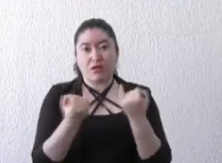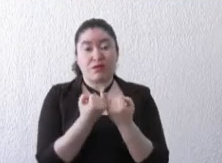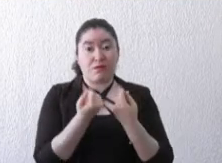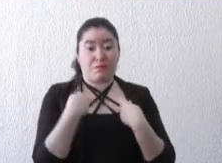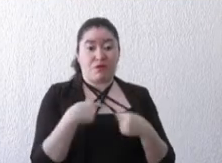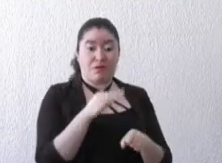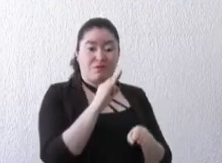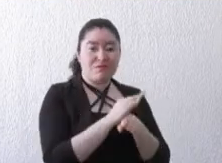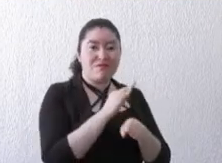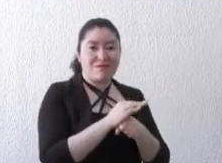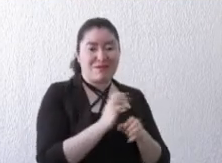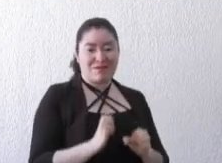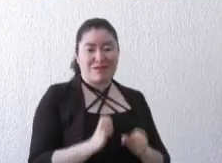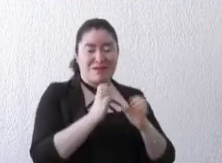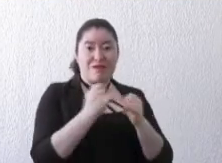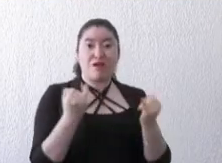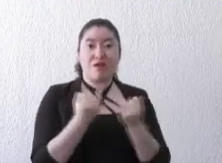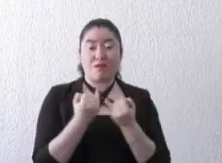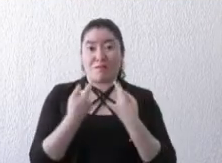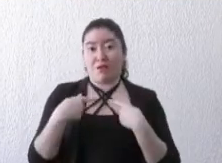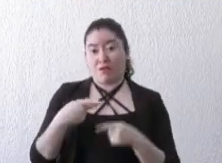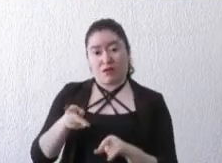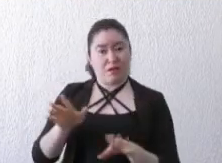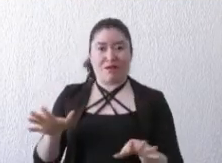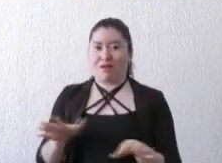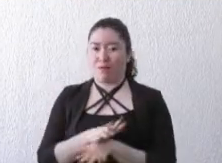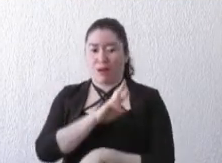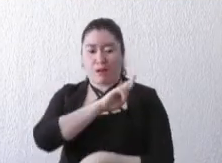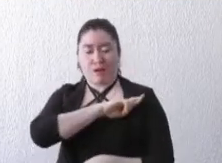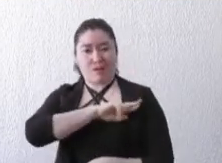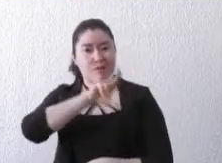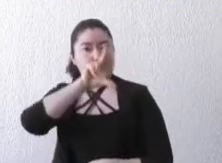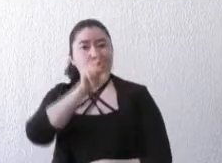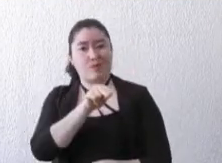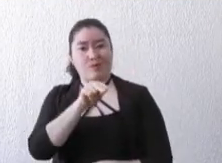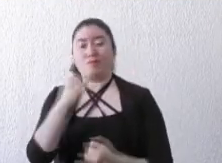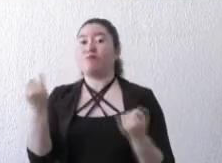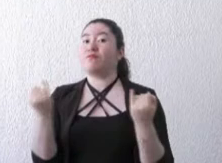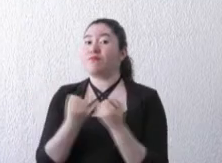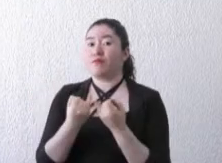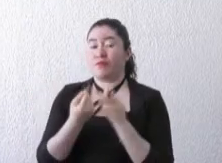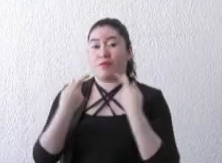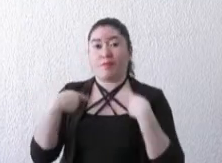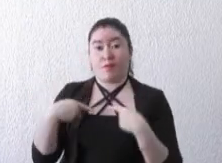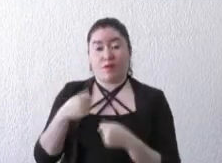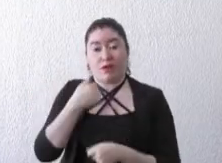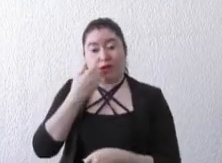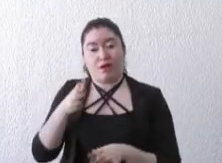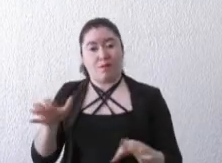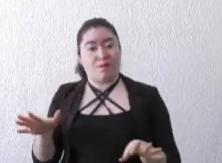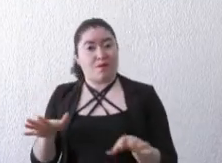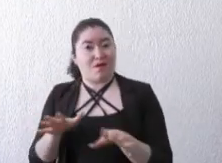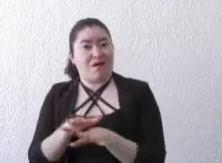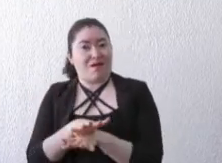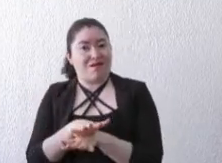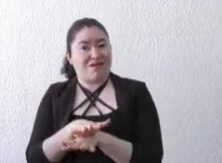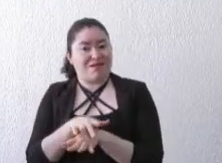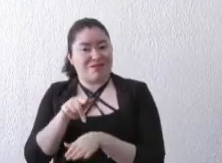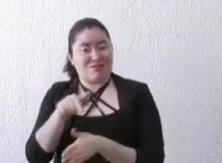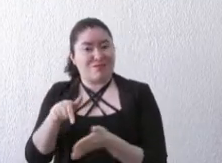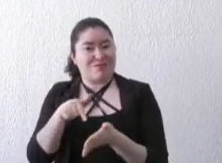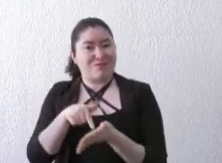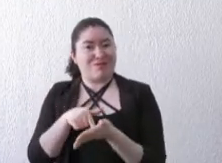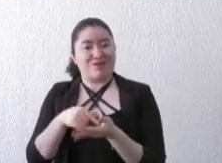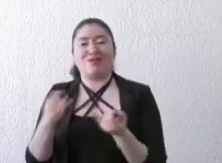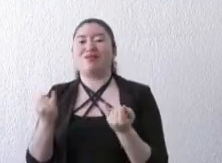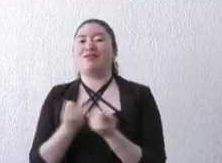quienes lucharon para que no se convirtiera en un lugar privado, quienes lucharon para combatir que no fuera una funeraria, quienes desafiaron y